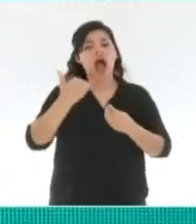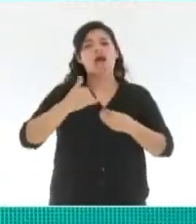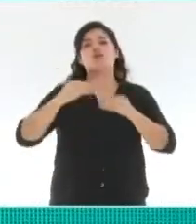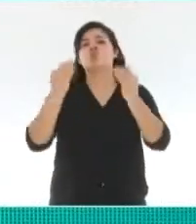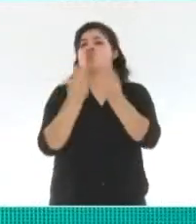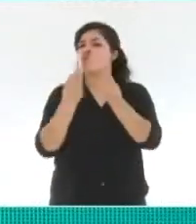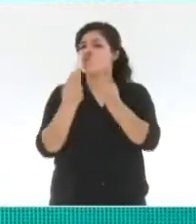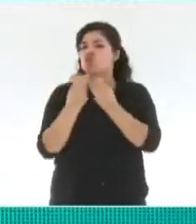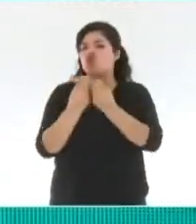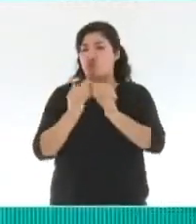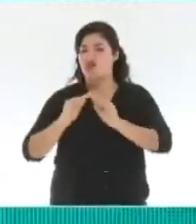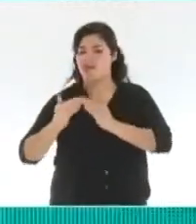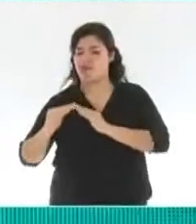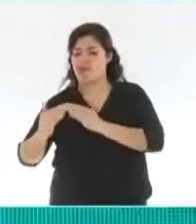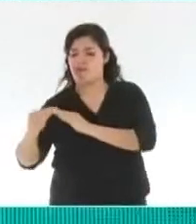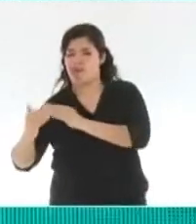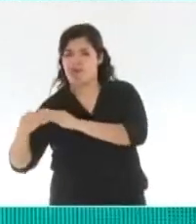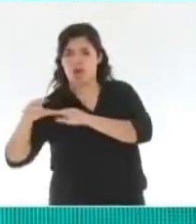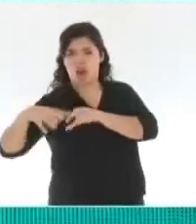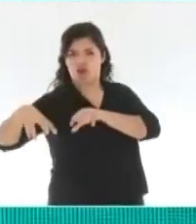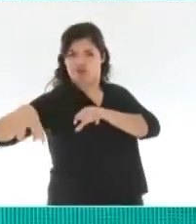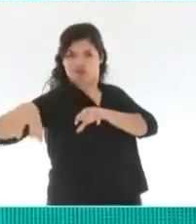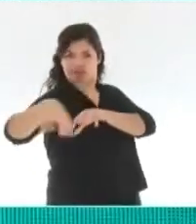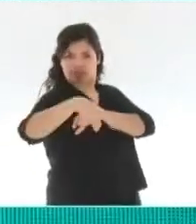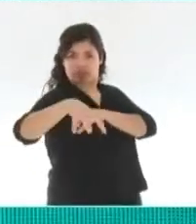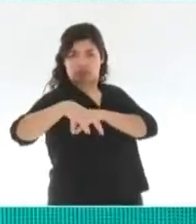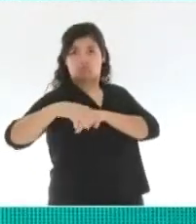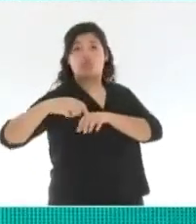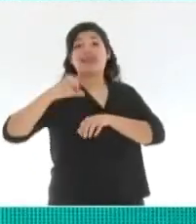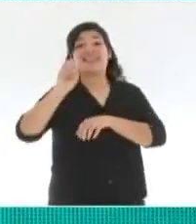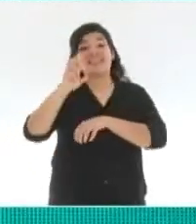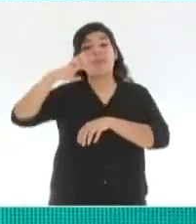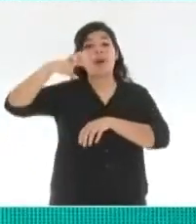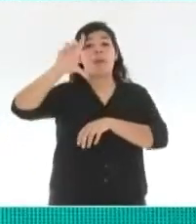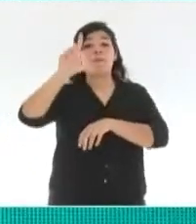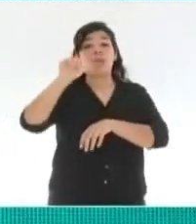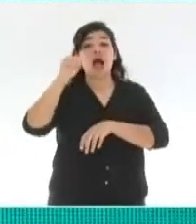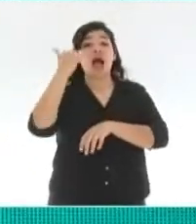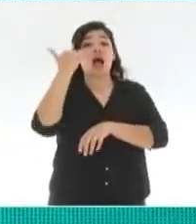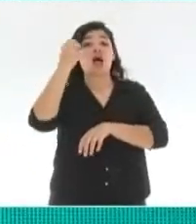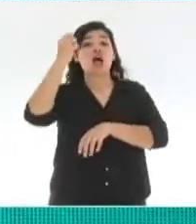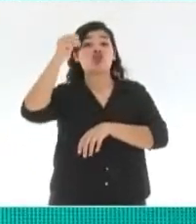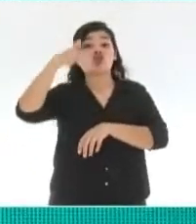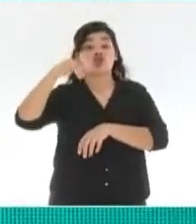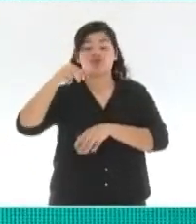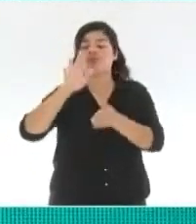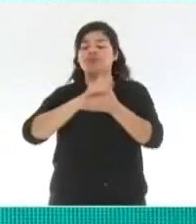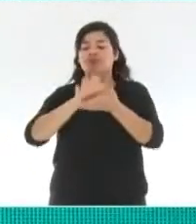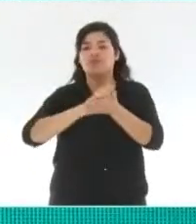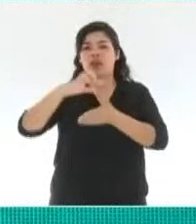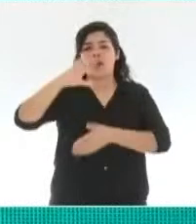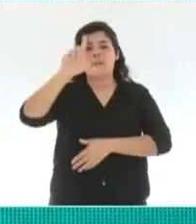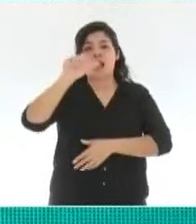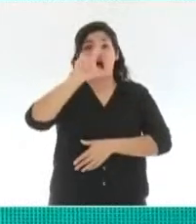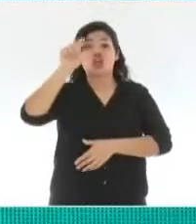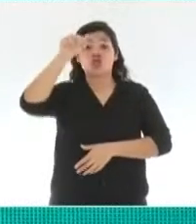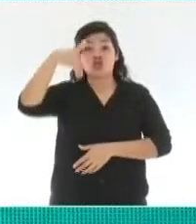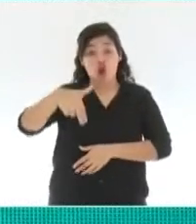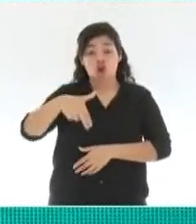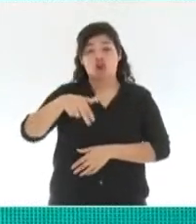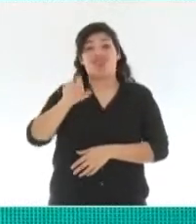comuna los dos casos claves es por un lado el playón de chacarita donde hubo una Urbanización que quedó completamente